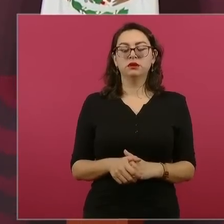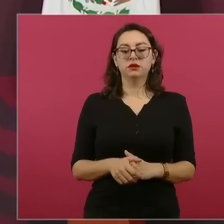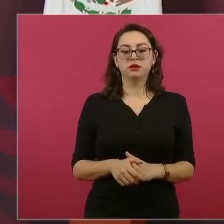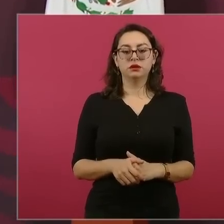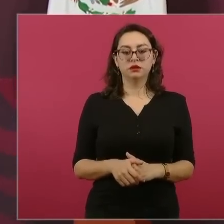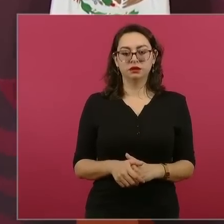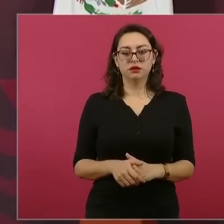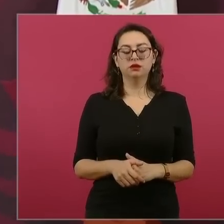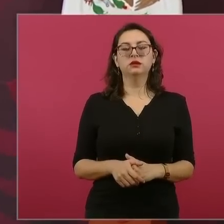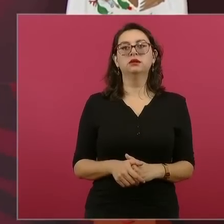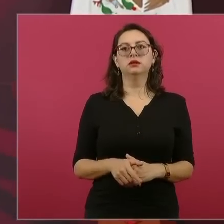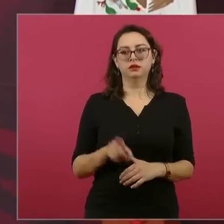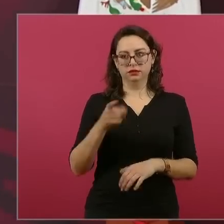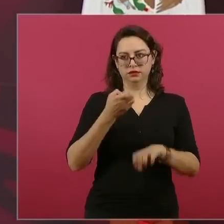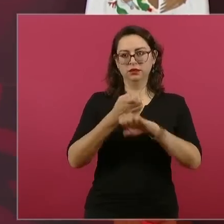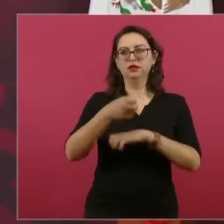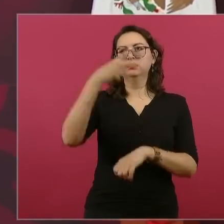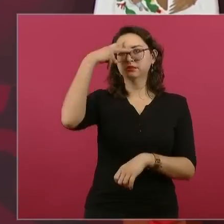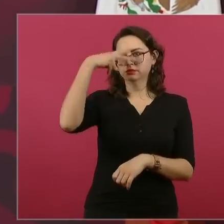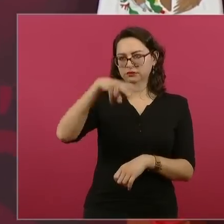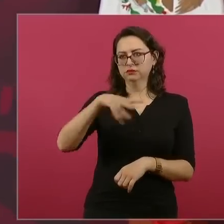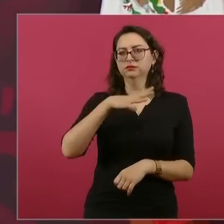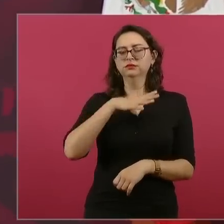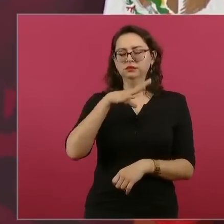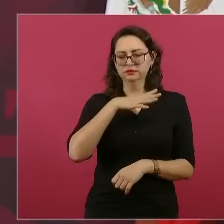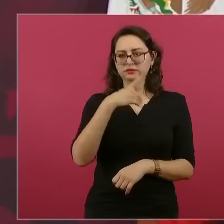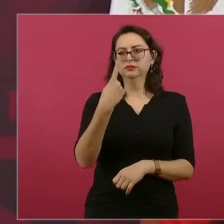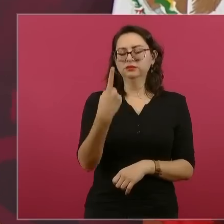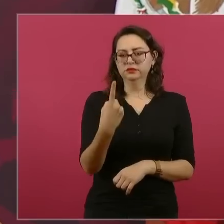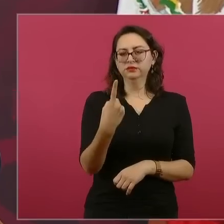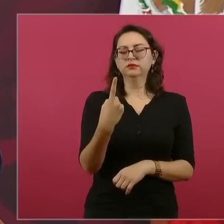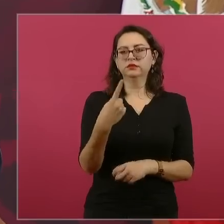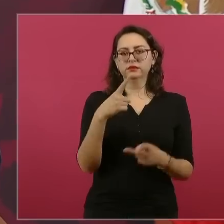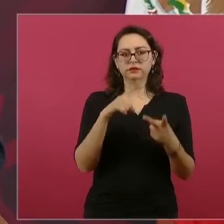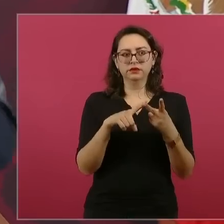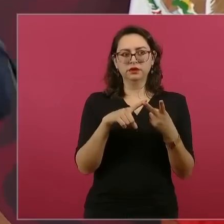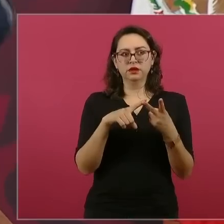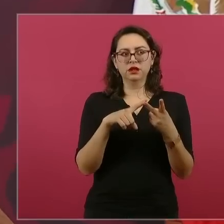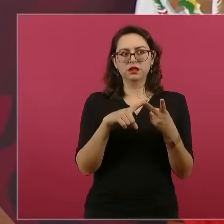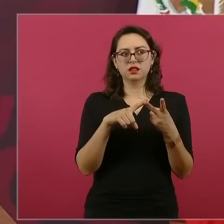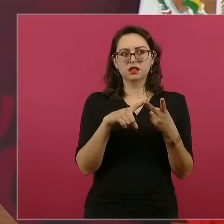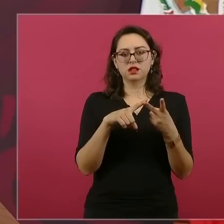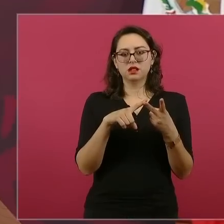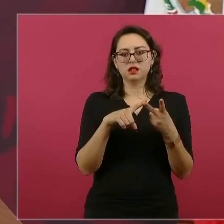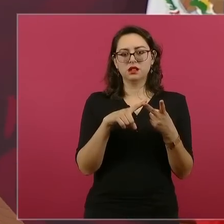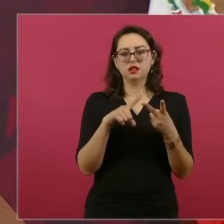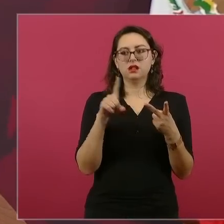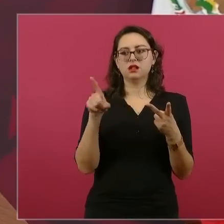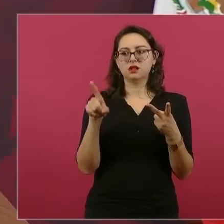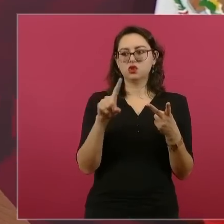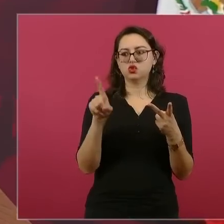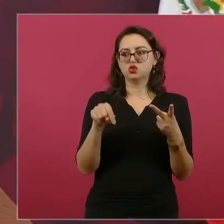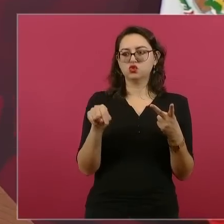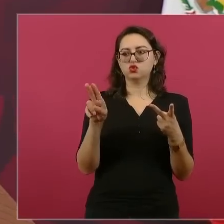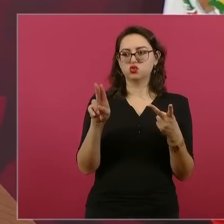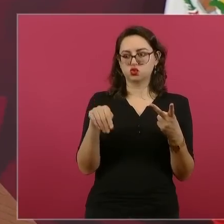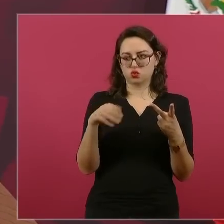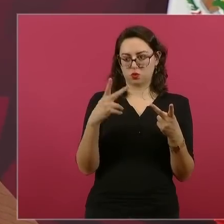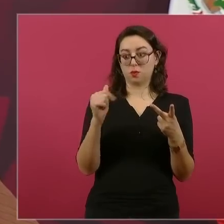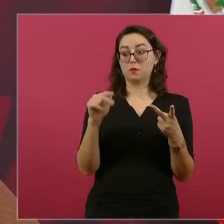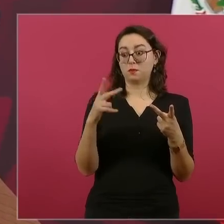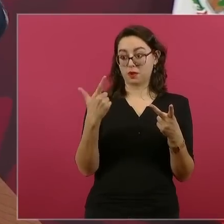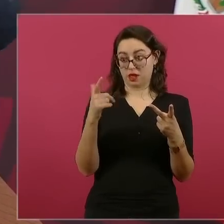hay uno en Iztapaluca, no, el de Zumpango es, ese es también del mismo